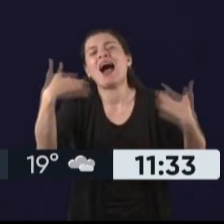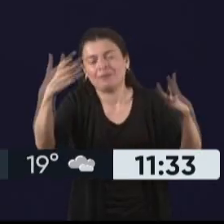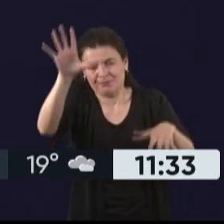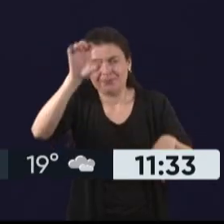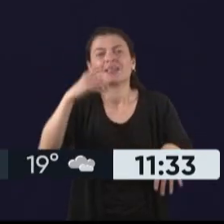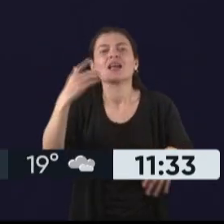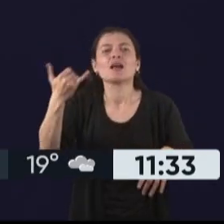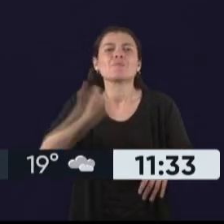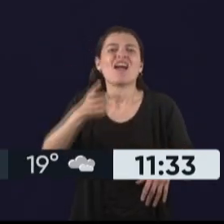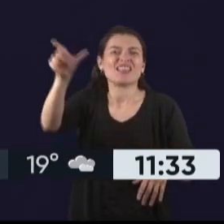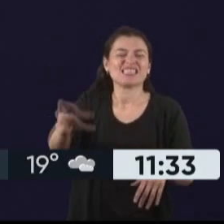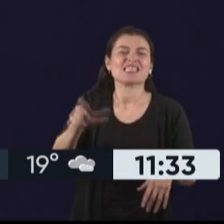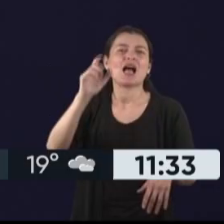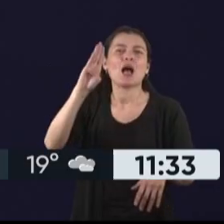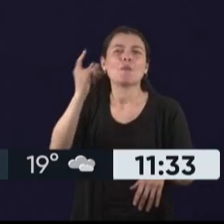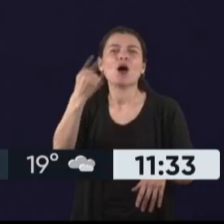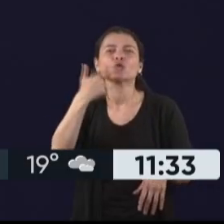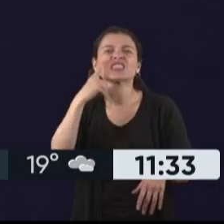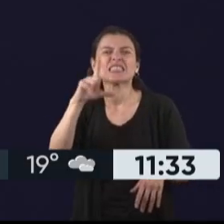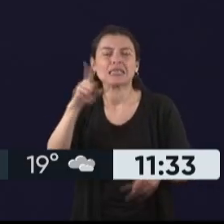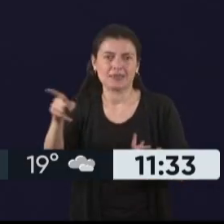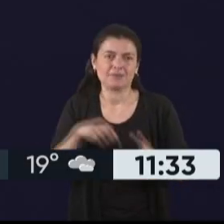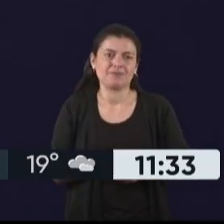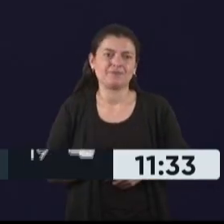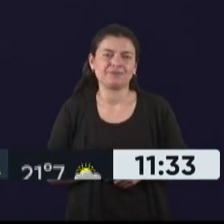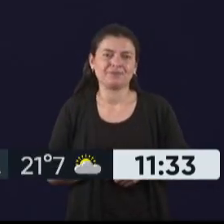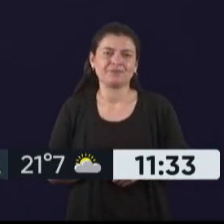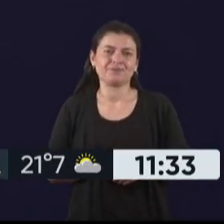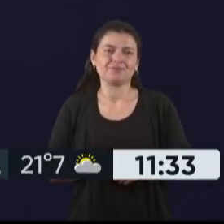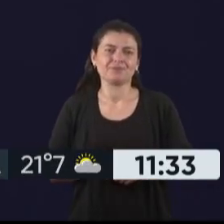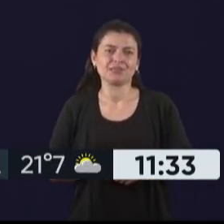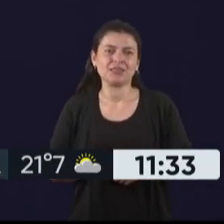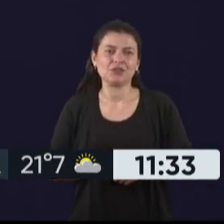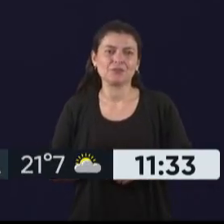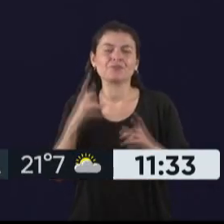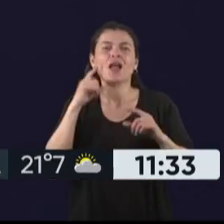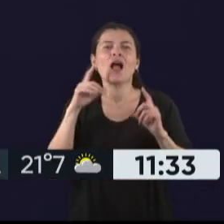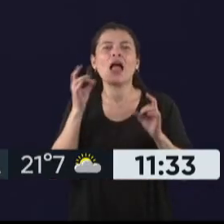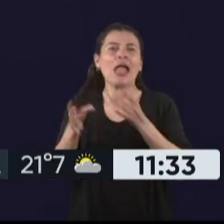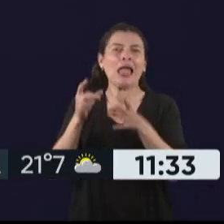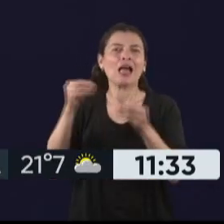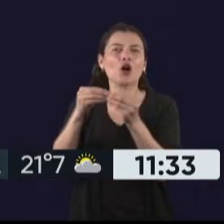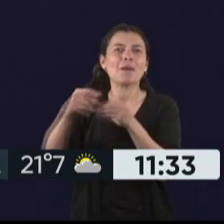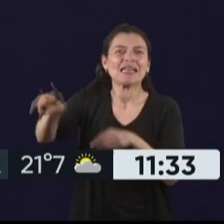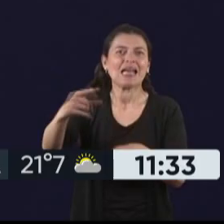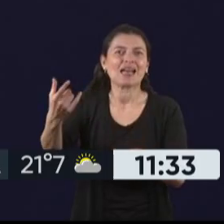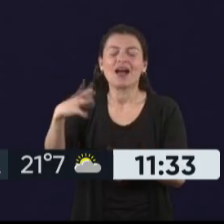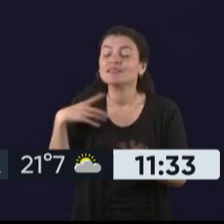Muy bien, no, Paso ahí. Ni como apuntadora me servís, ñoña republicana, ni como apuntadora. Bueno.